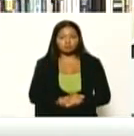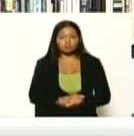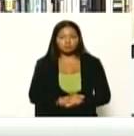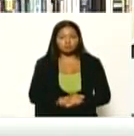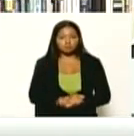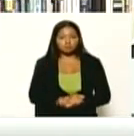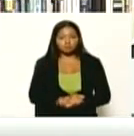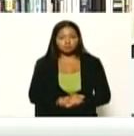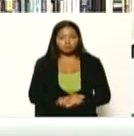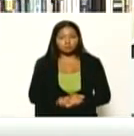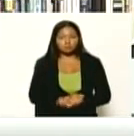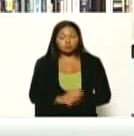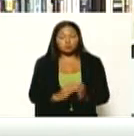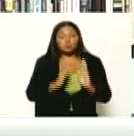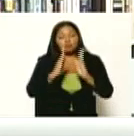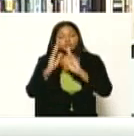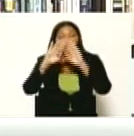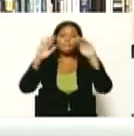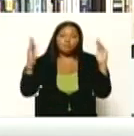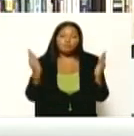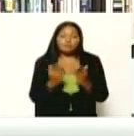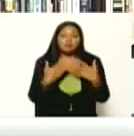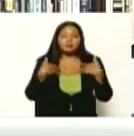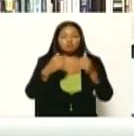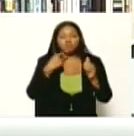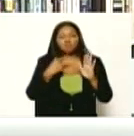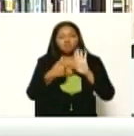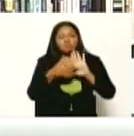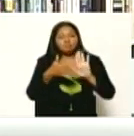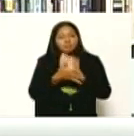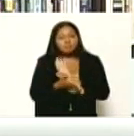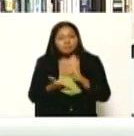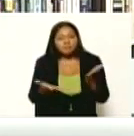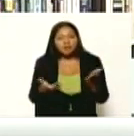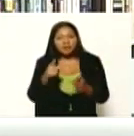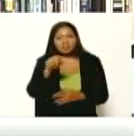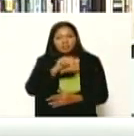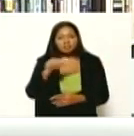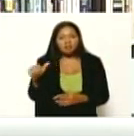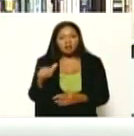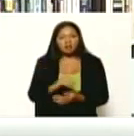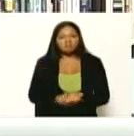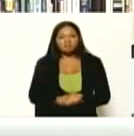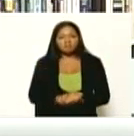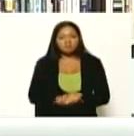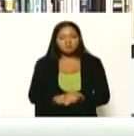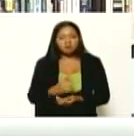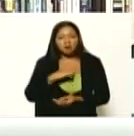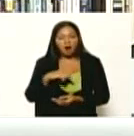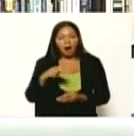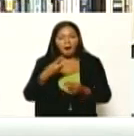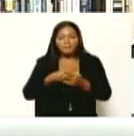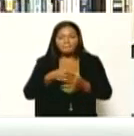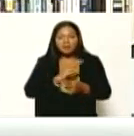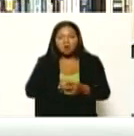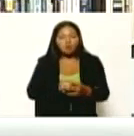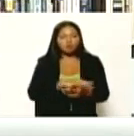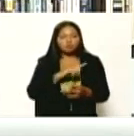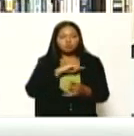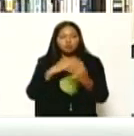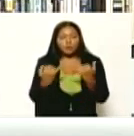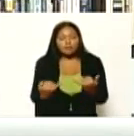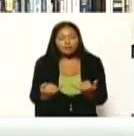Acompasado. La Organización Mundial de la Salud declaró esta semana que estamos en el peor momento de la